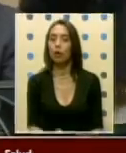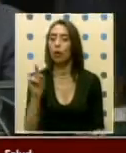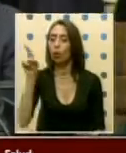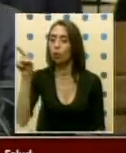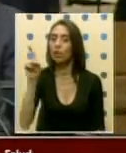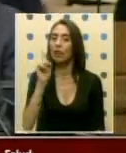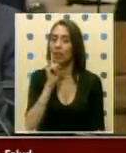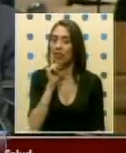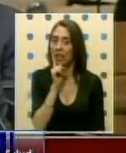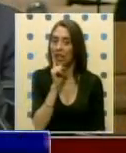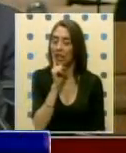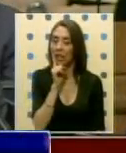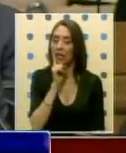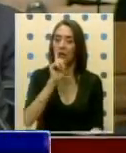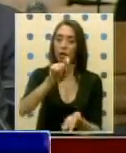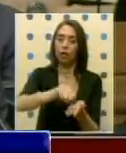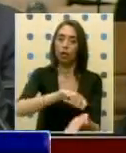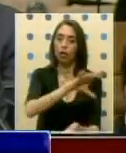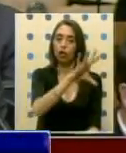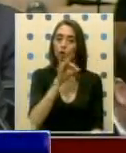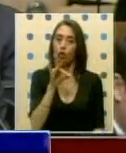usted tiene contratada